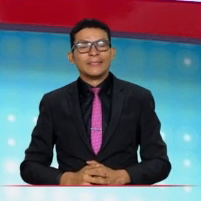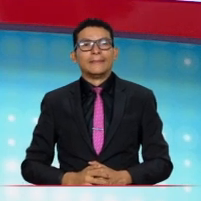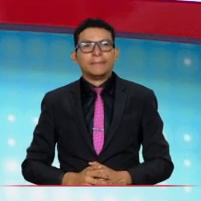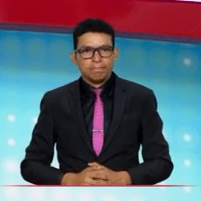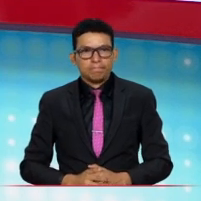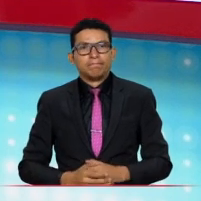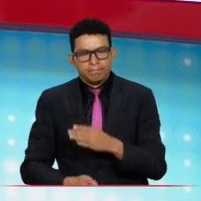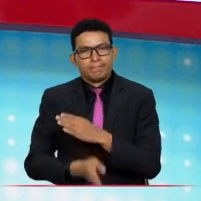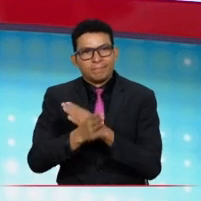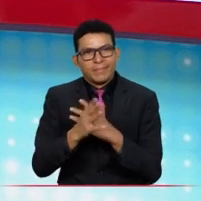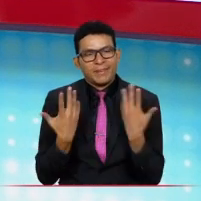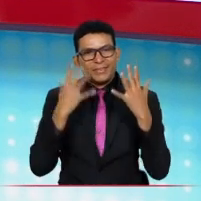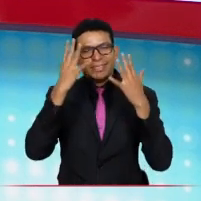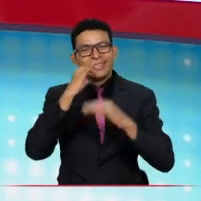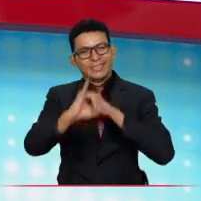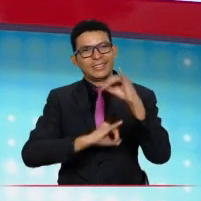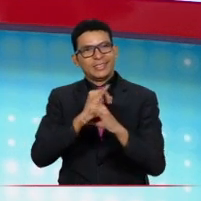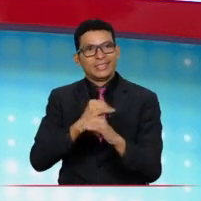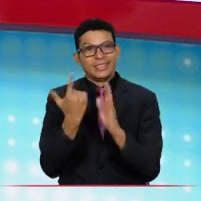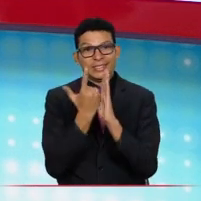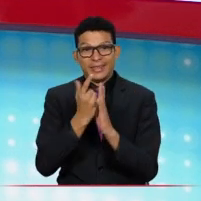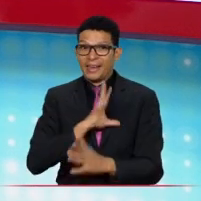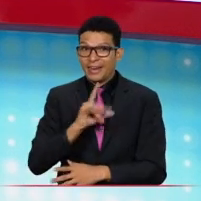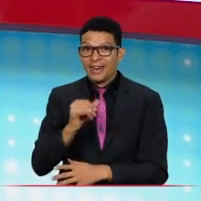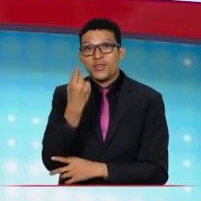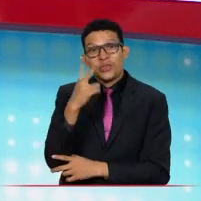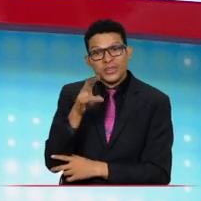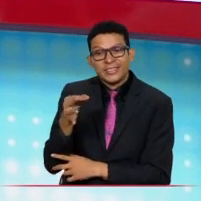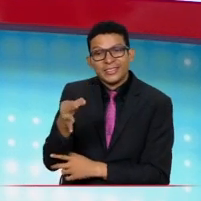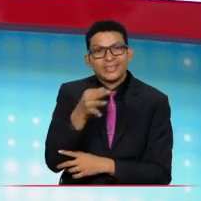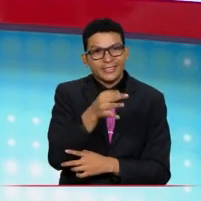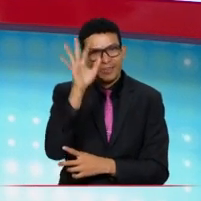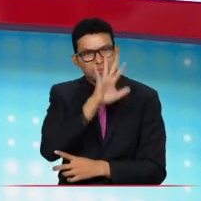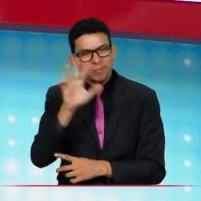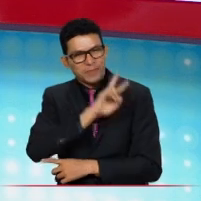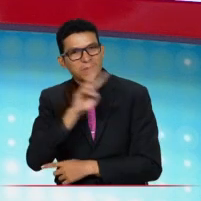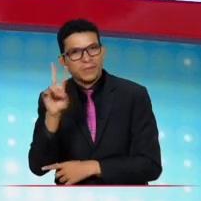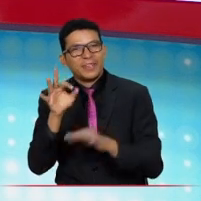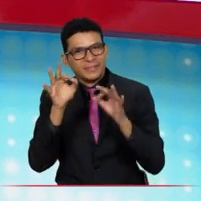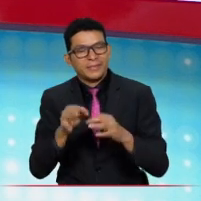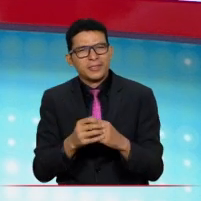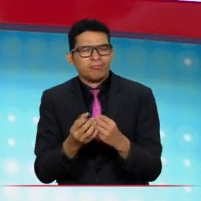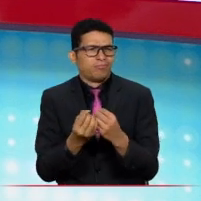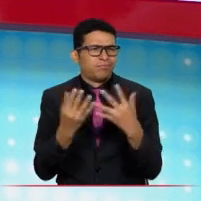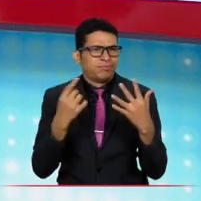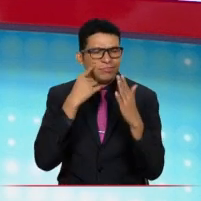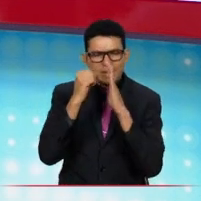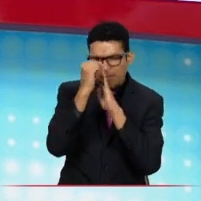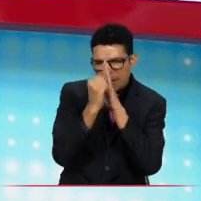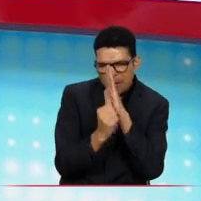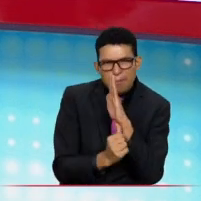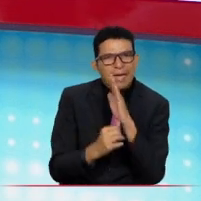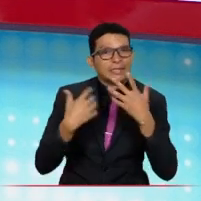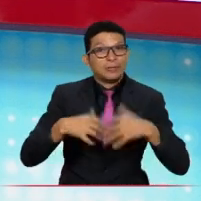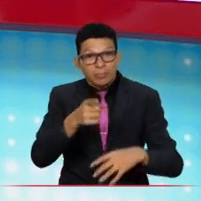Continúa la Feria Internacional del Libro en Cali y en otros 12 municipios de nuestro departamento del Valle del Cauca. Mucha programación por estos días. Si ustedes todavía